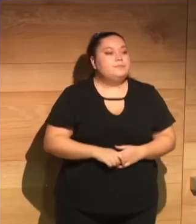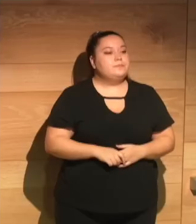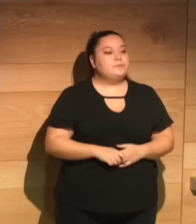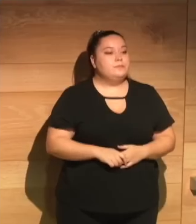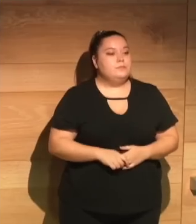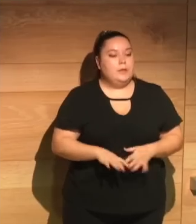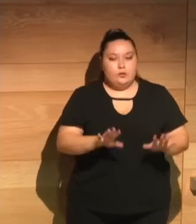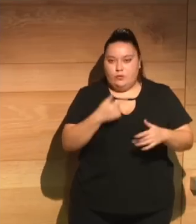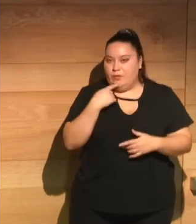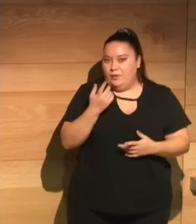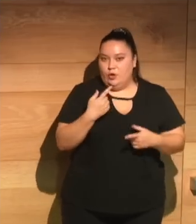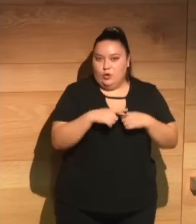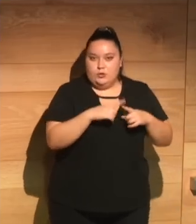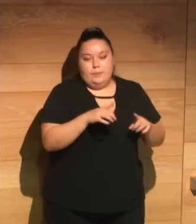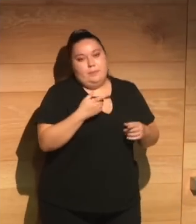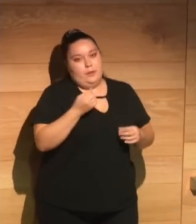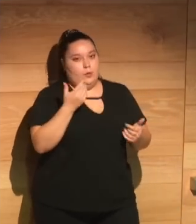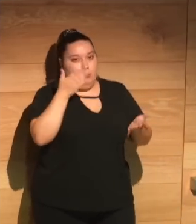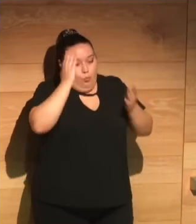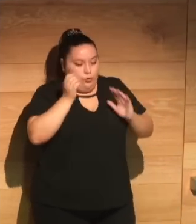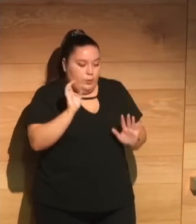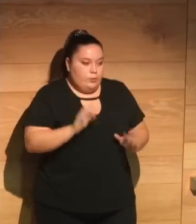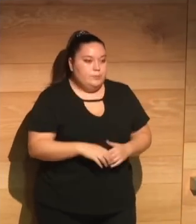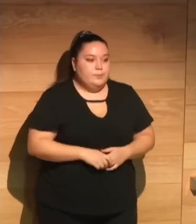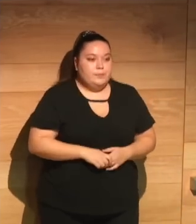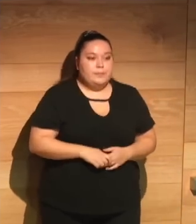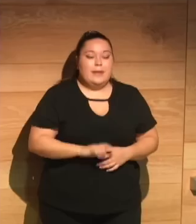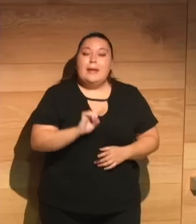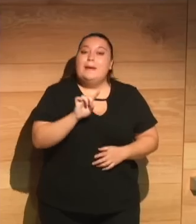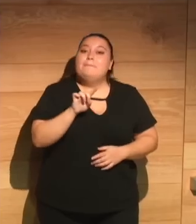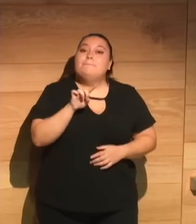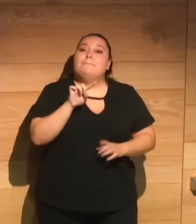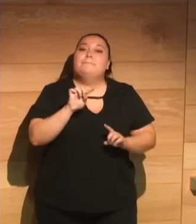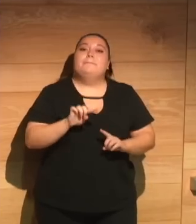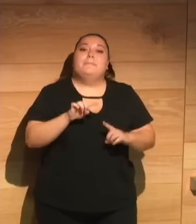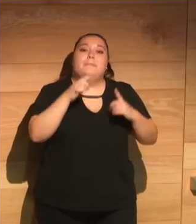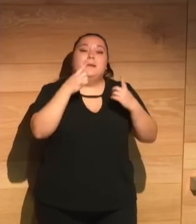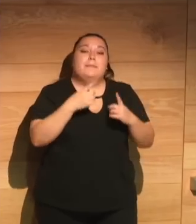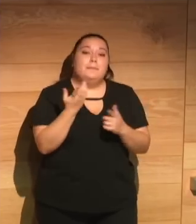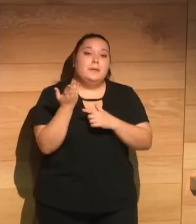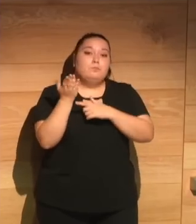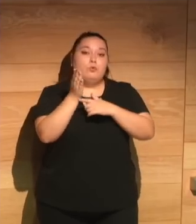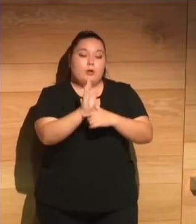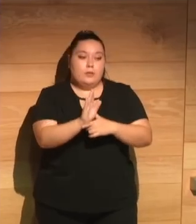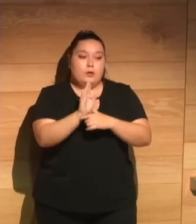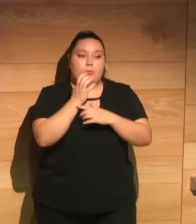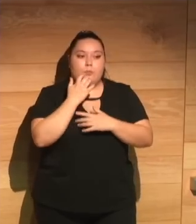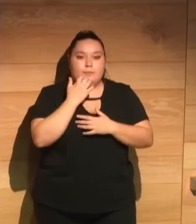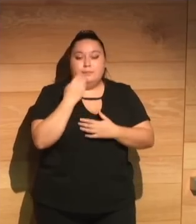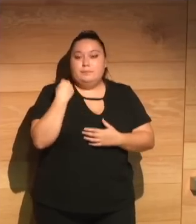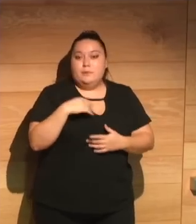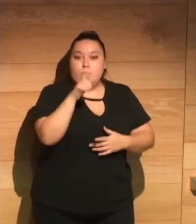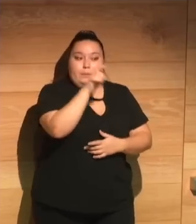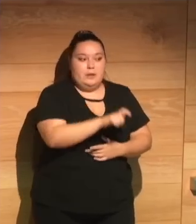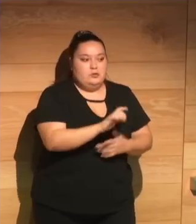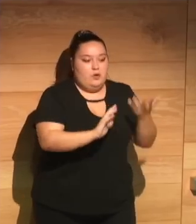que yo voy a decir cosas que seguro que son burradas, pero si estamos hablando de las primeras proyecciones, como ese señor que pone un fuego, hace cositas con